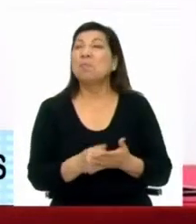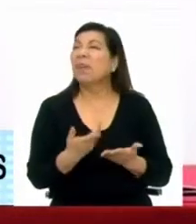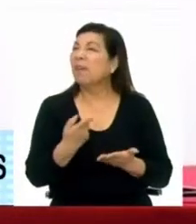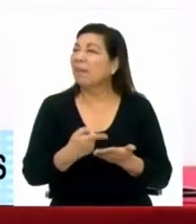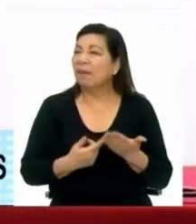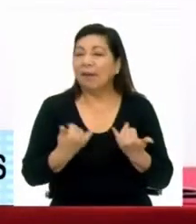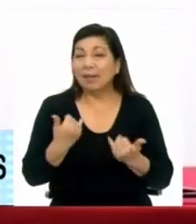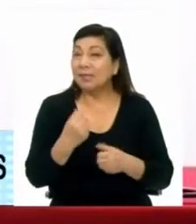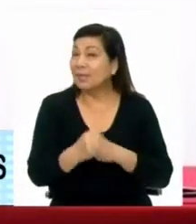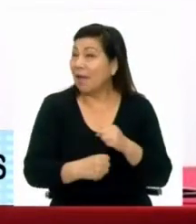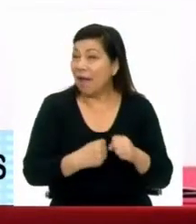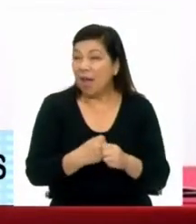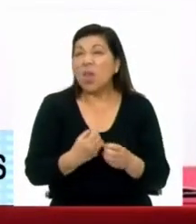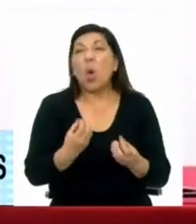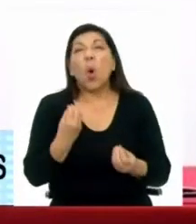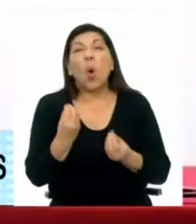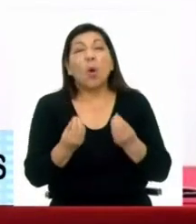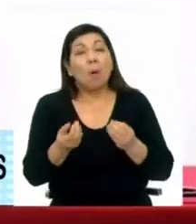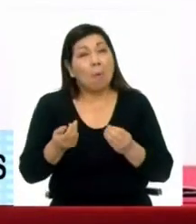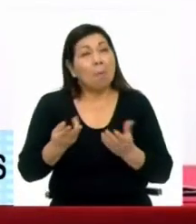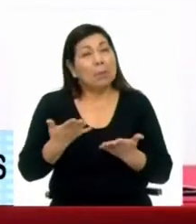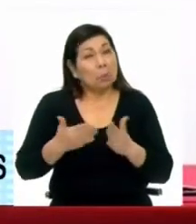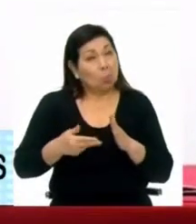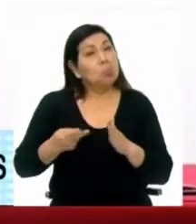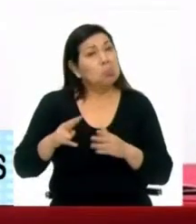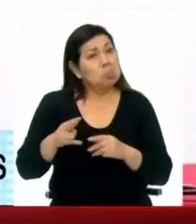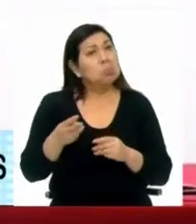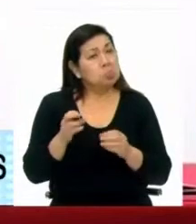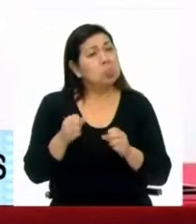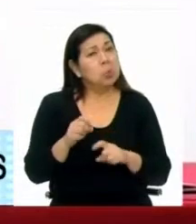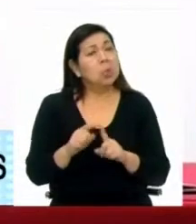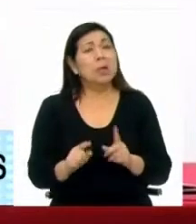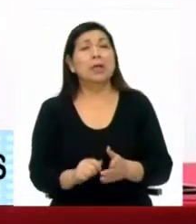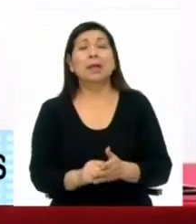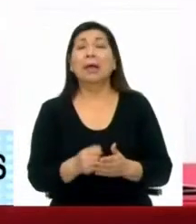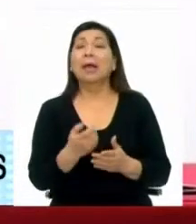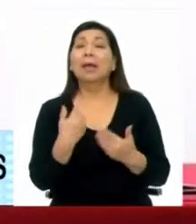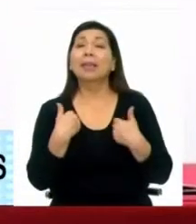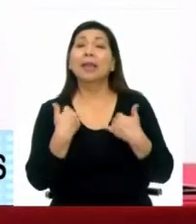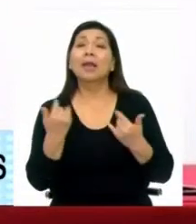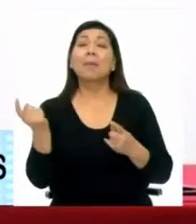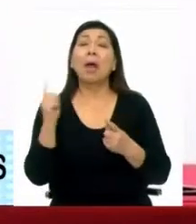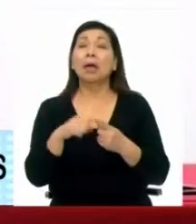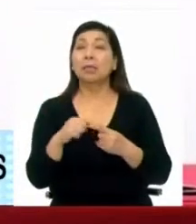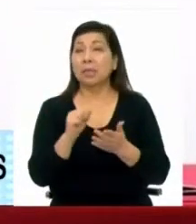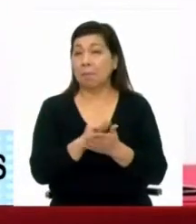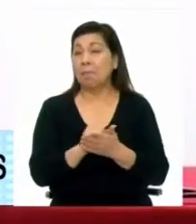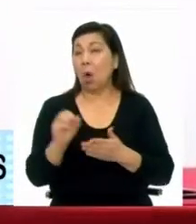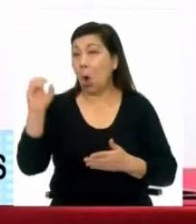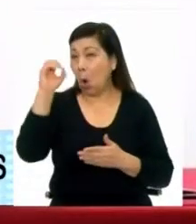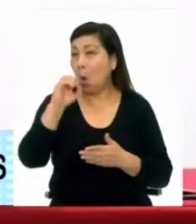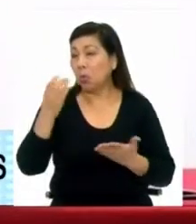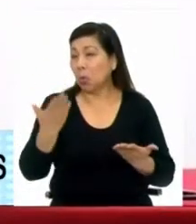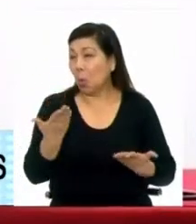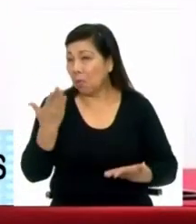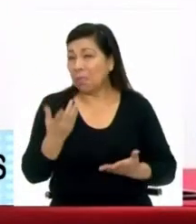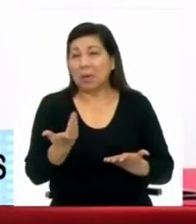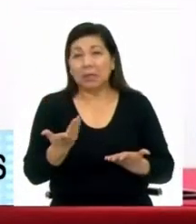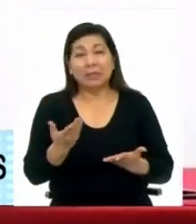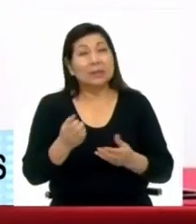inversión pública en este año ha venido creciendo a un buen ritmo, y la ejecución que tenemos hasta octubre sigue siendo